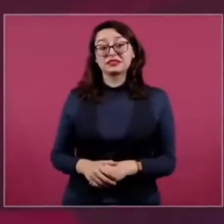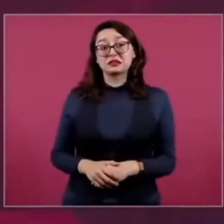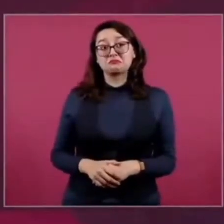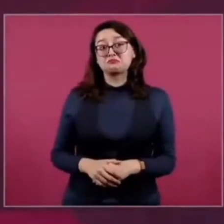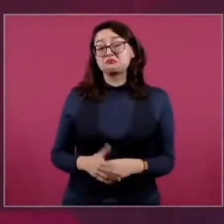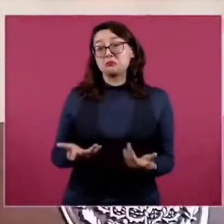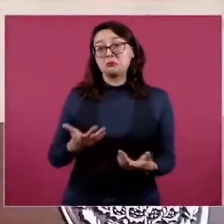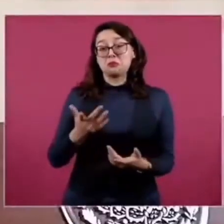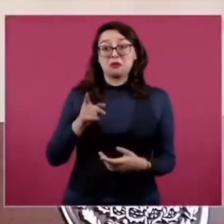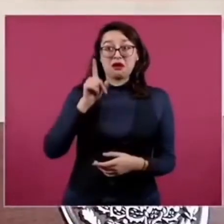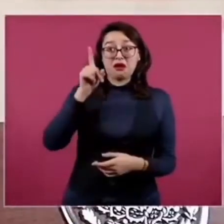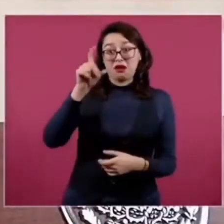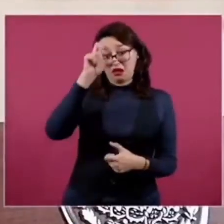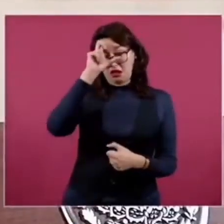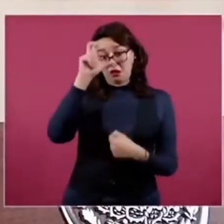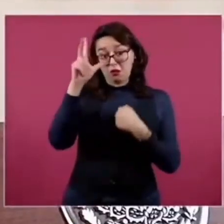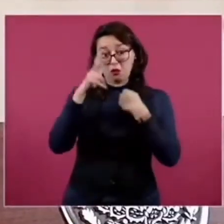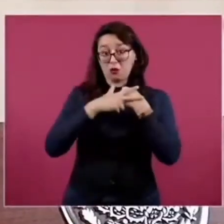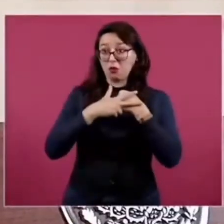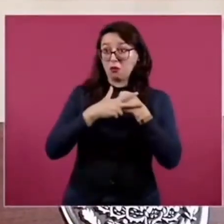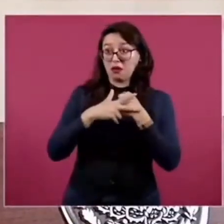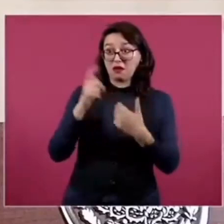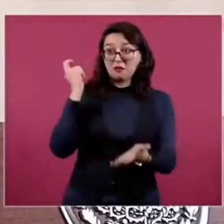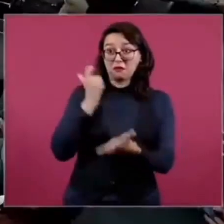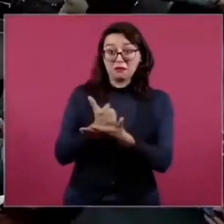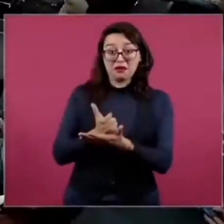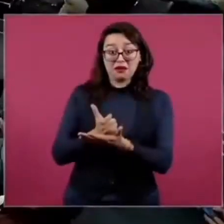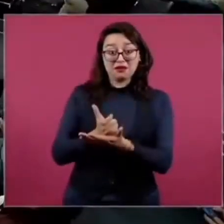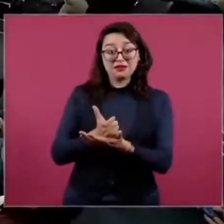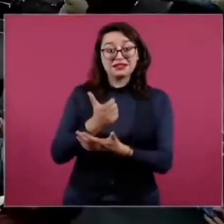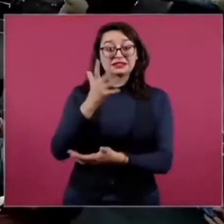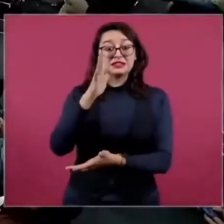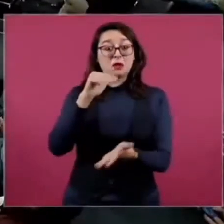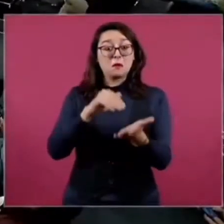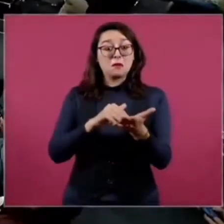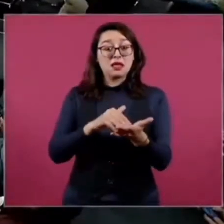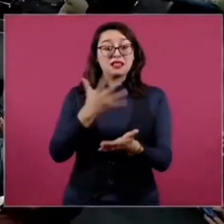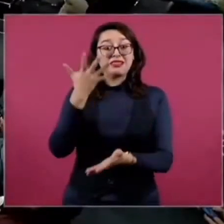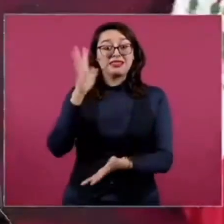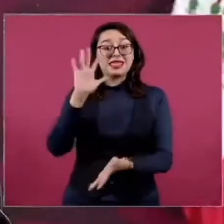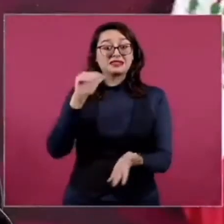5 o 10 mil dólares más por un automóvil.